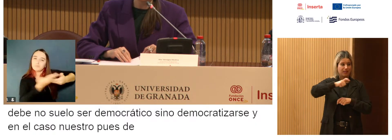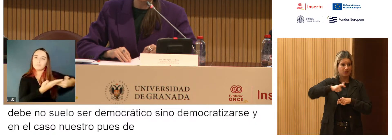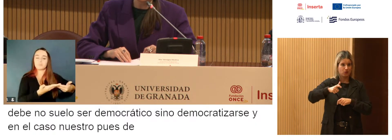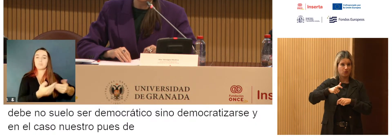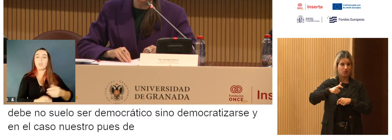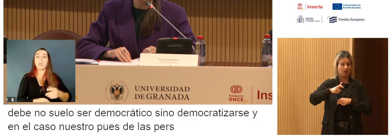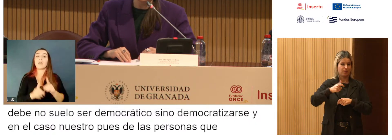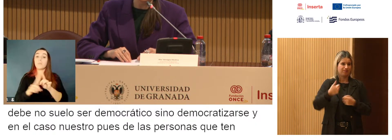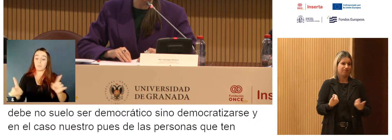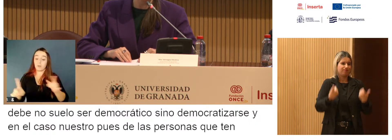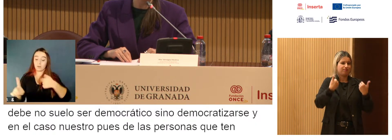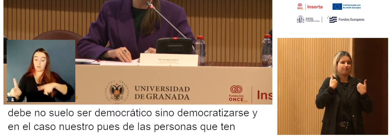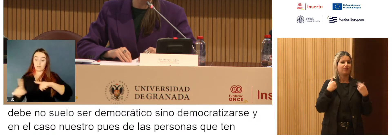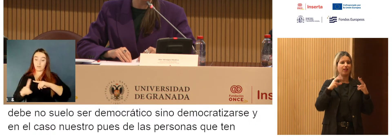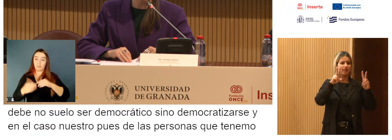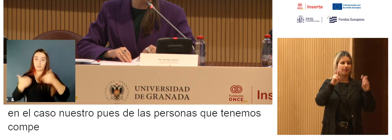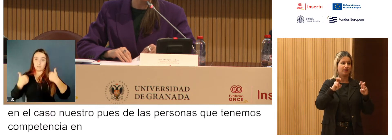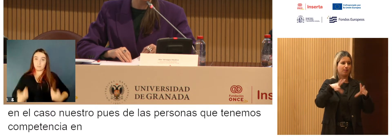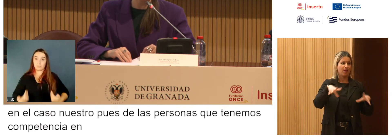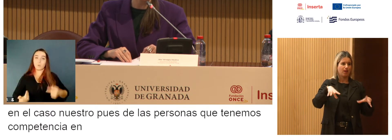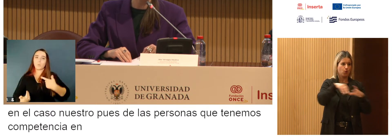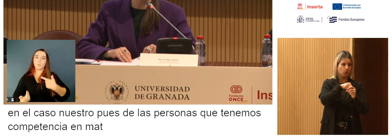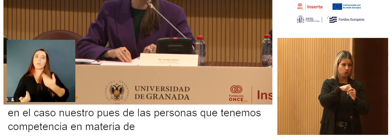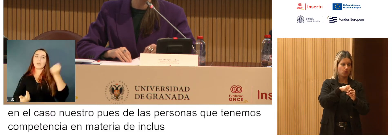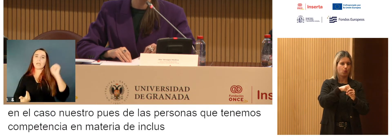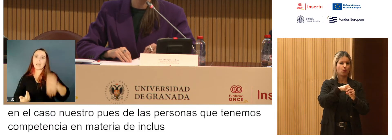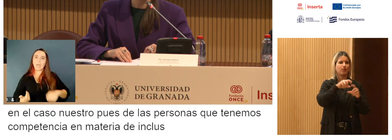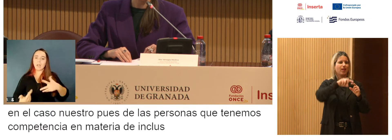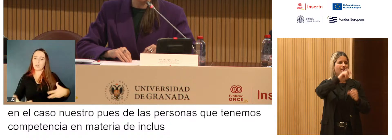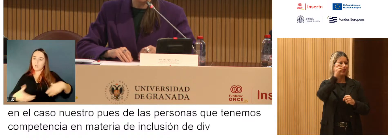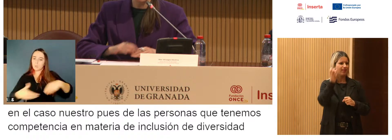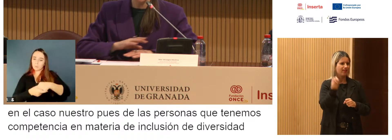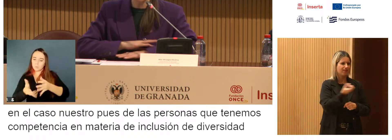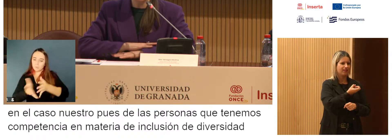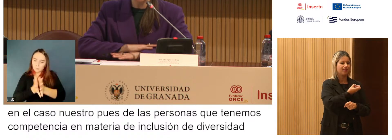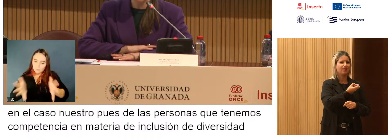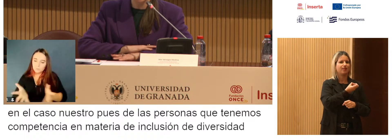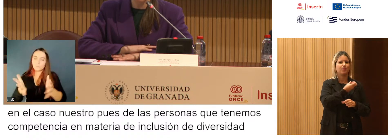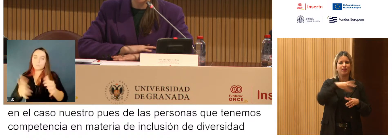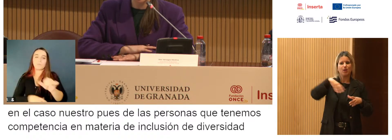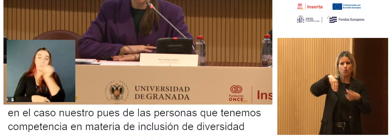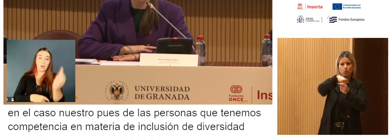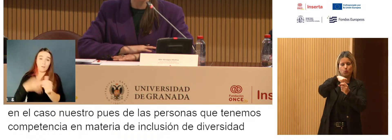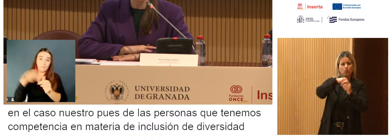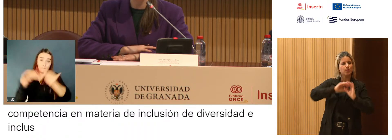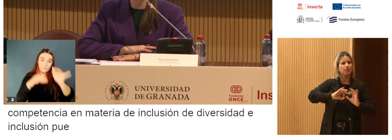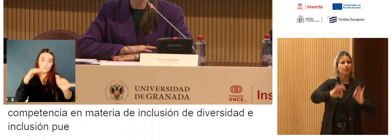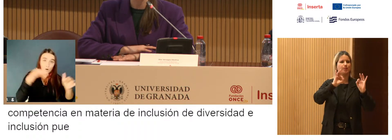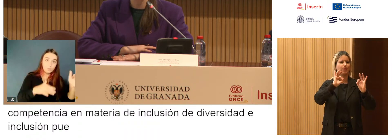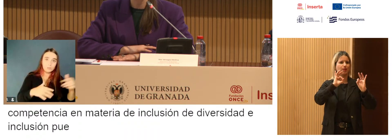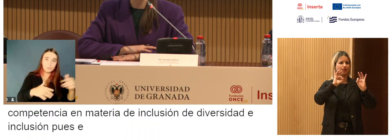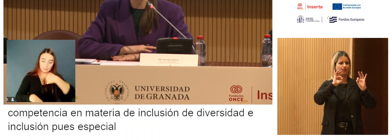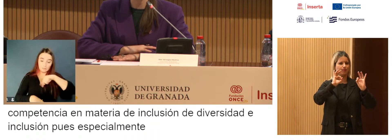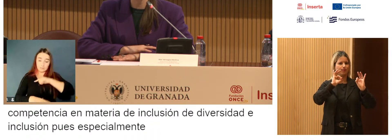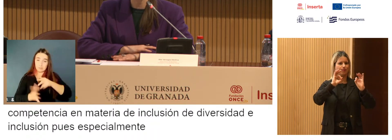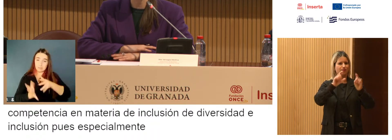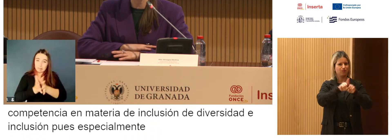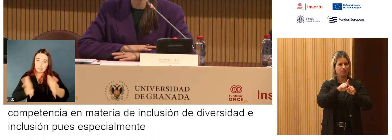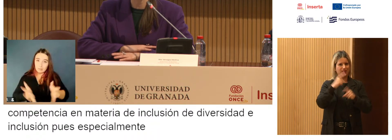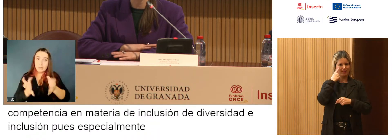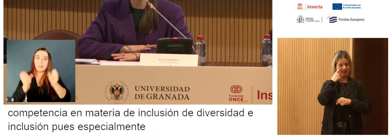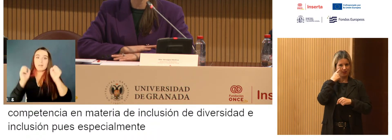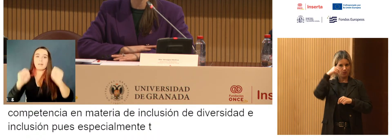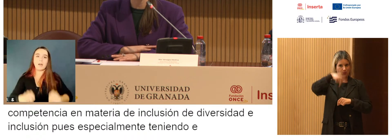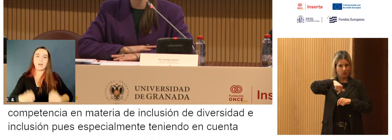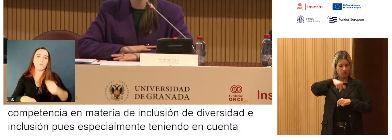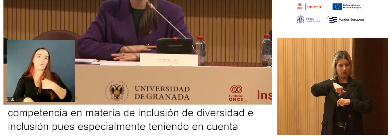tenemos competencias en materia de inclusión, de diversidad e inclusión, pues especialmente teniendo en cuenta